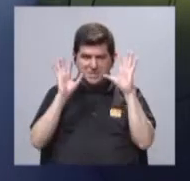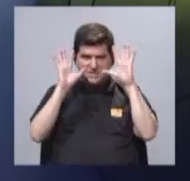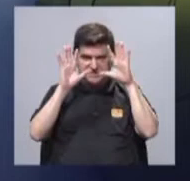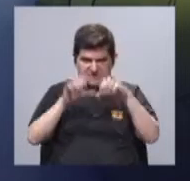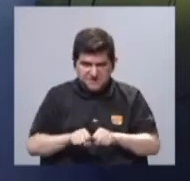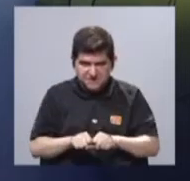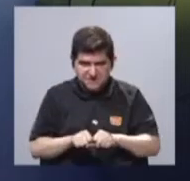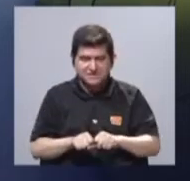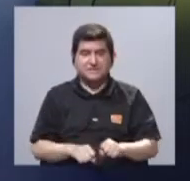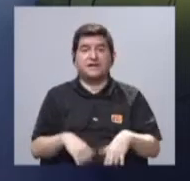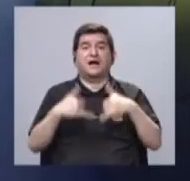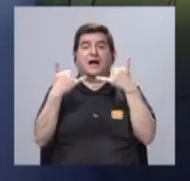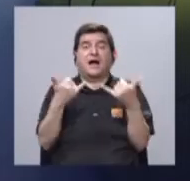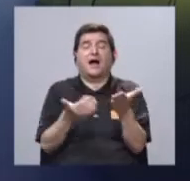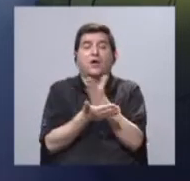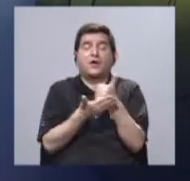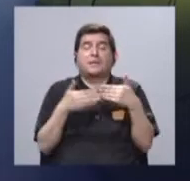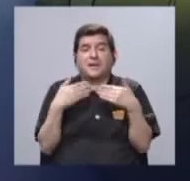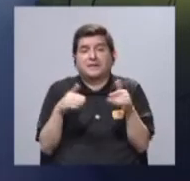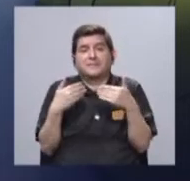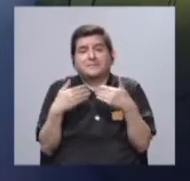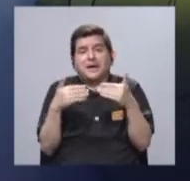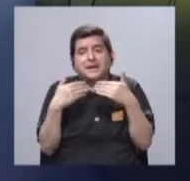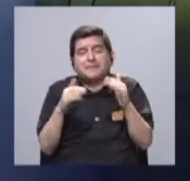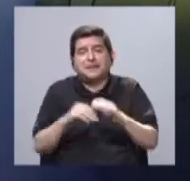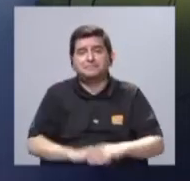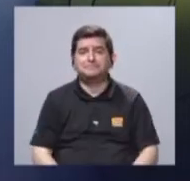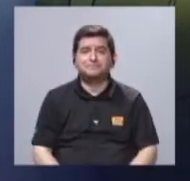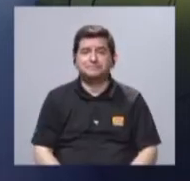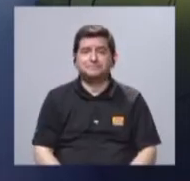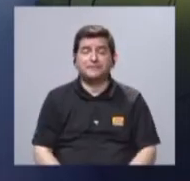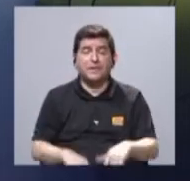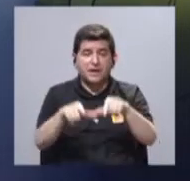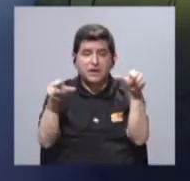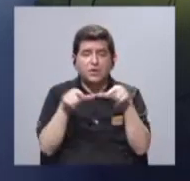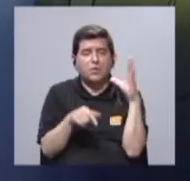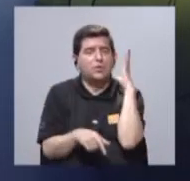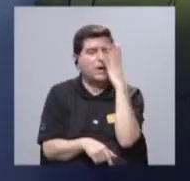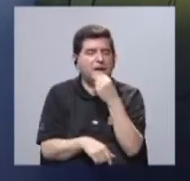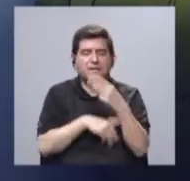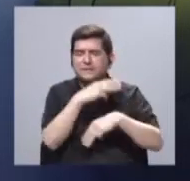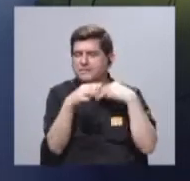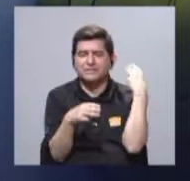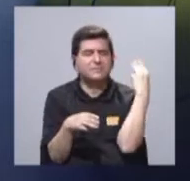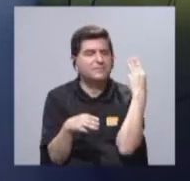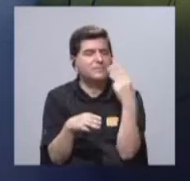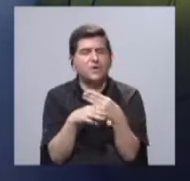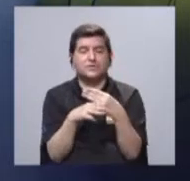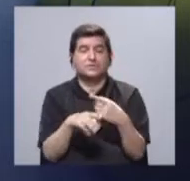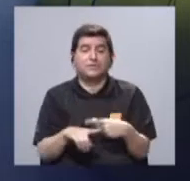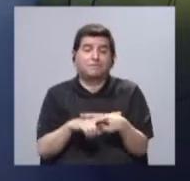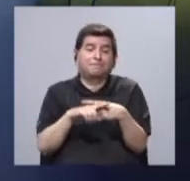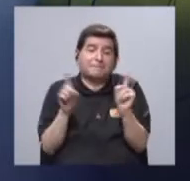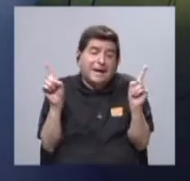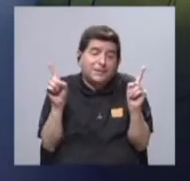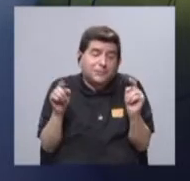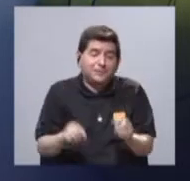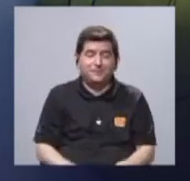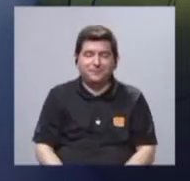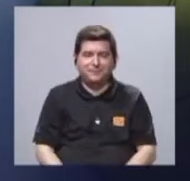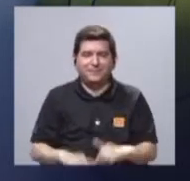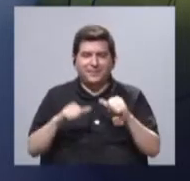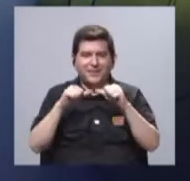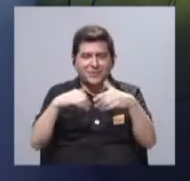pequeñito, Colombia se apropió de eso y ahora es parte de Panamá, que por cierto es de los lugares más lindos